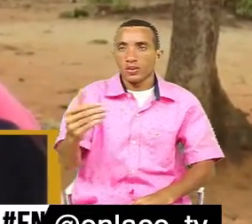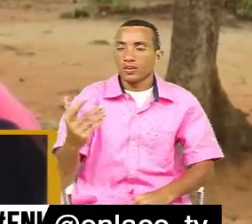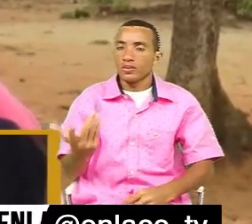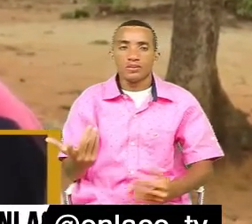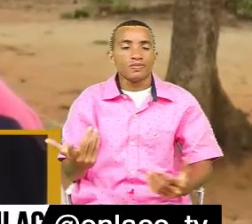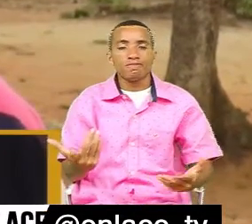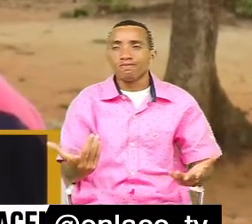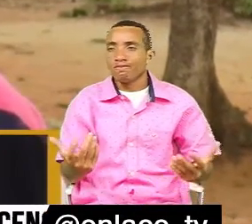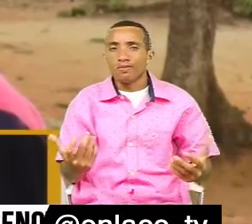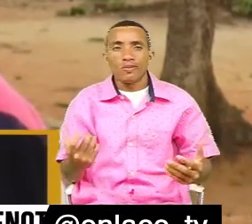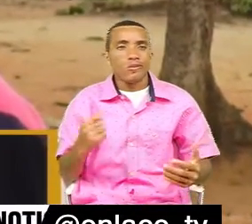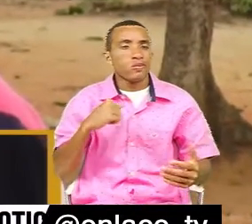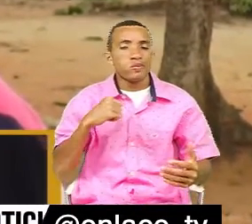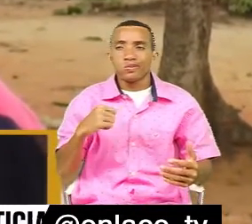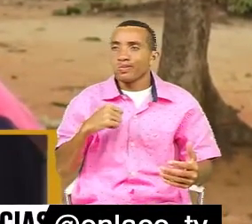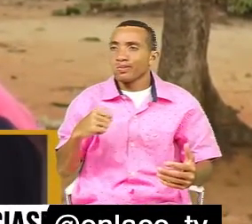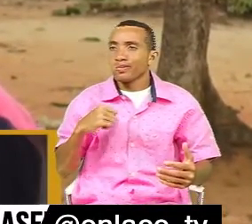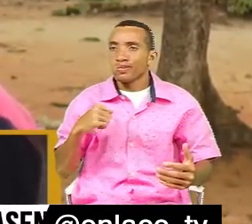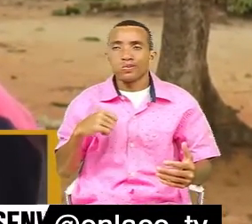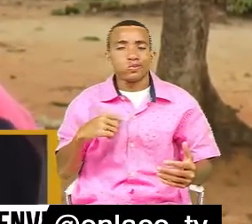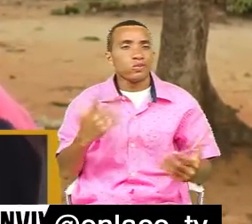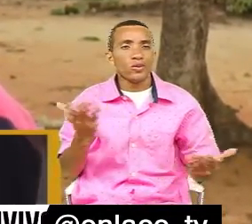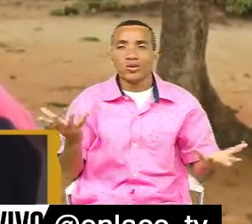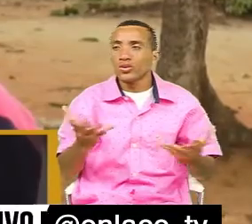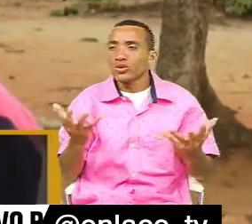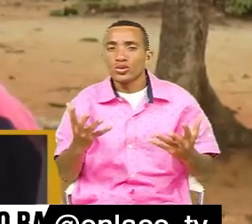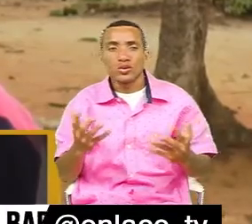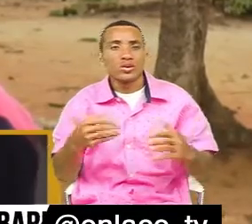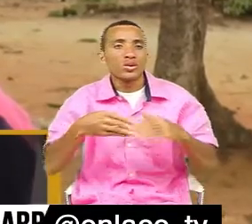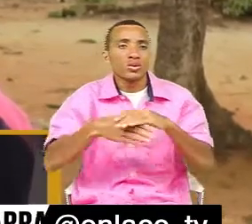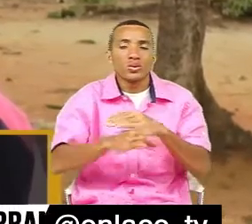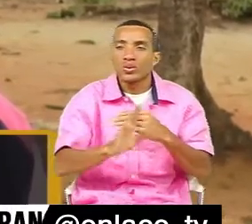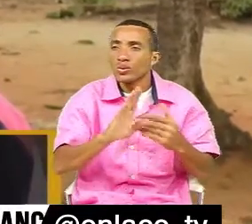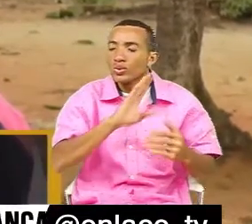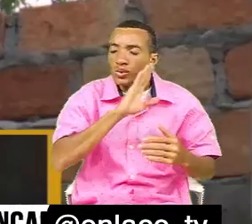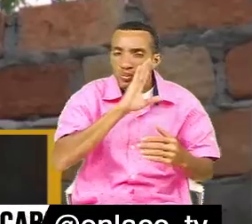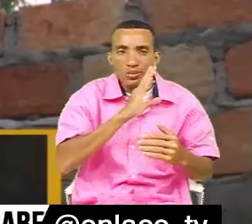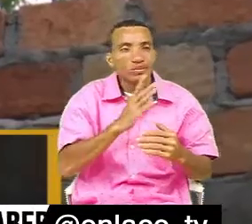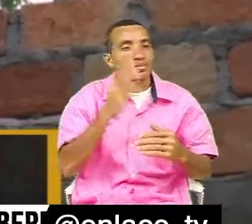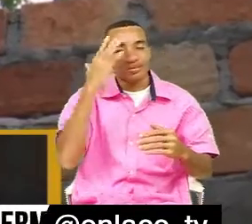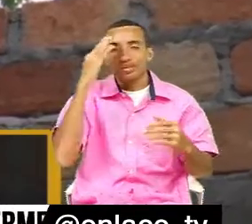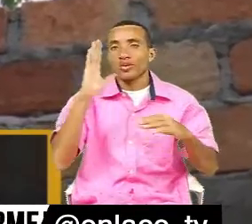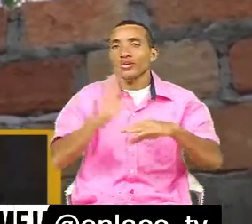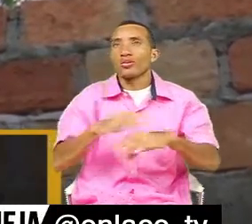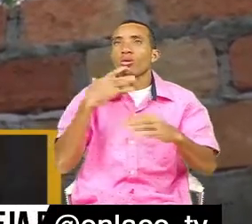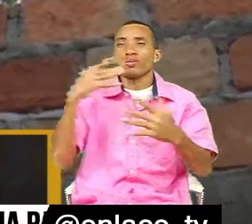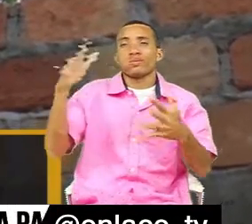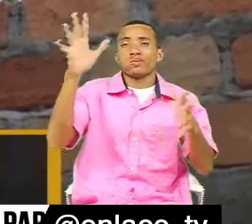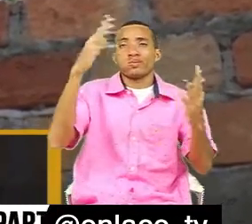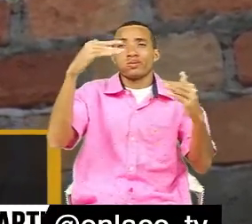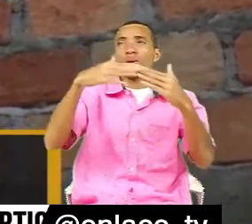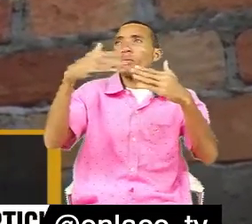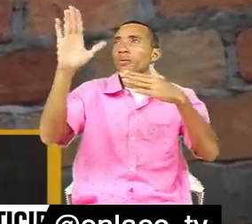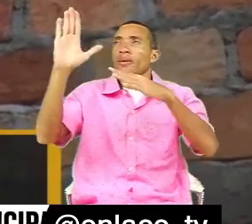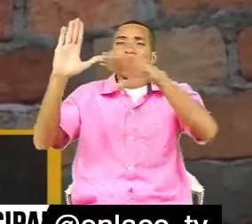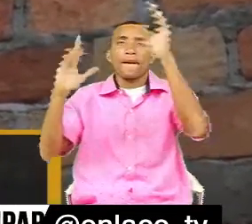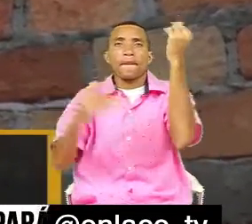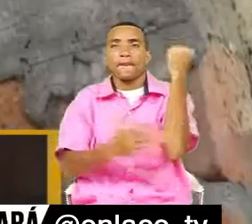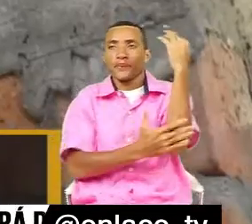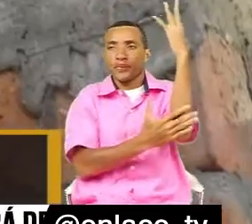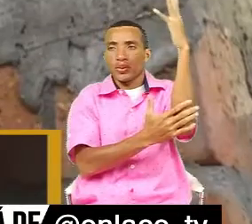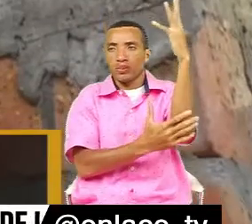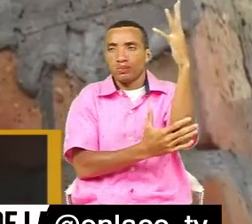dónde poder ubicarlos porque el techo se lo arrancó todo. Árboles caídos, viviendas destechadas y otros daños